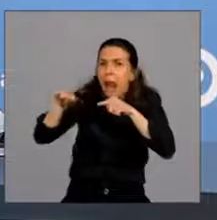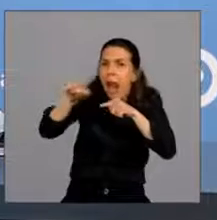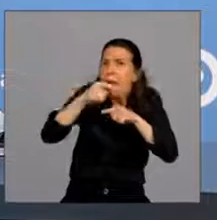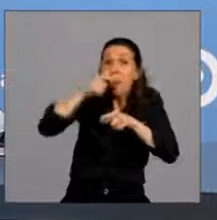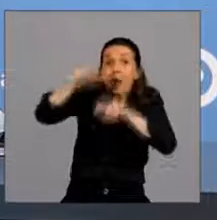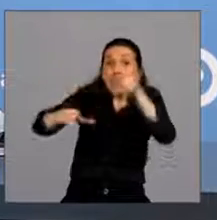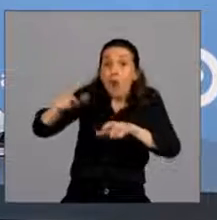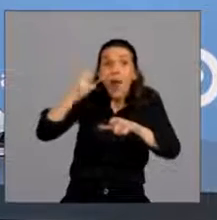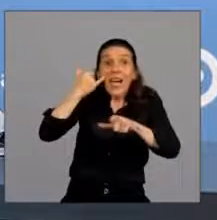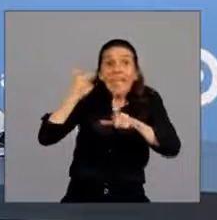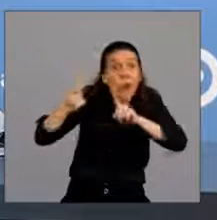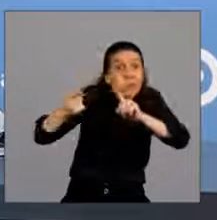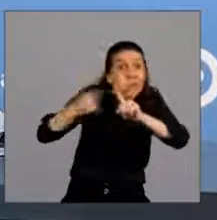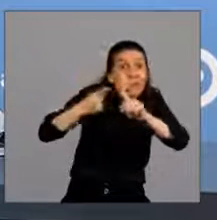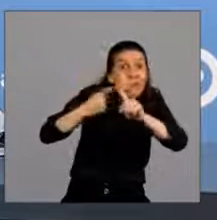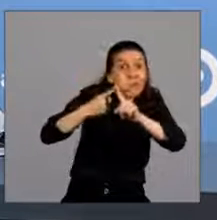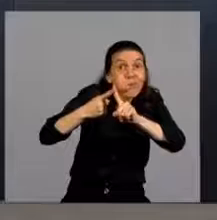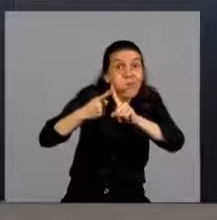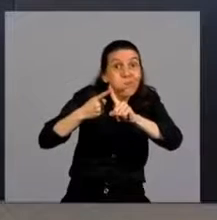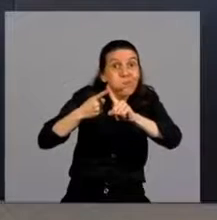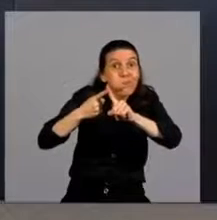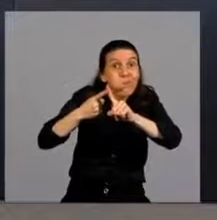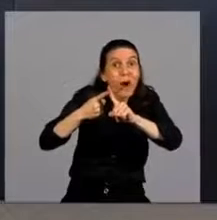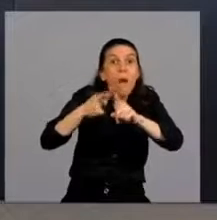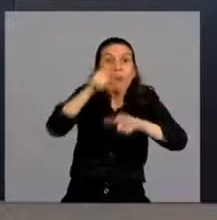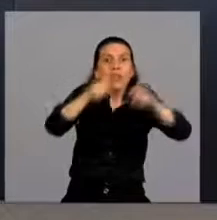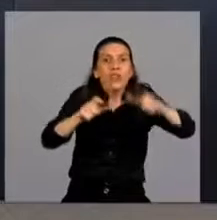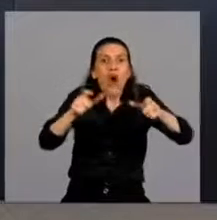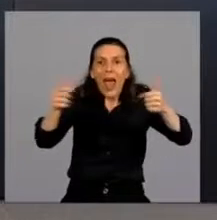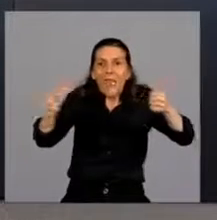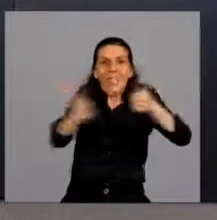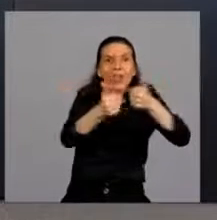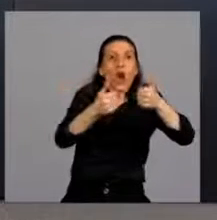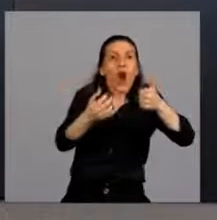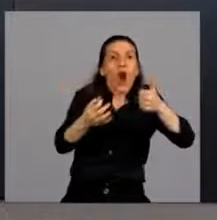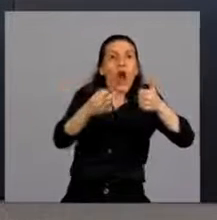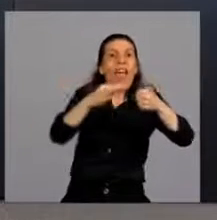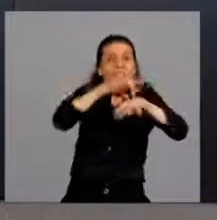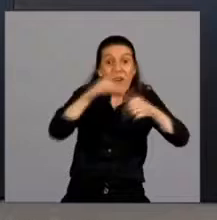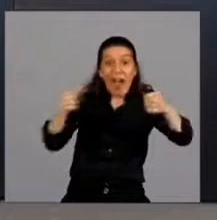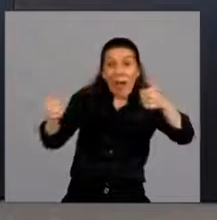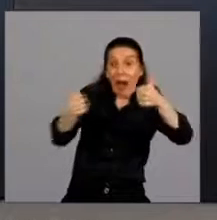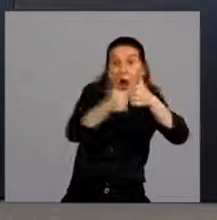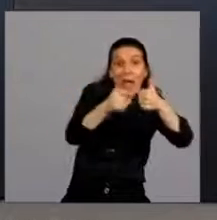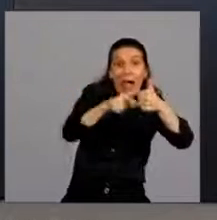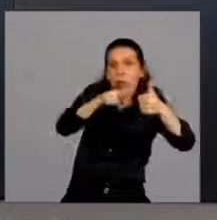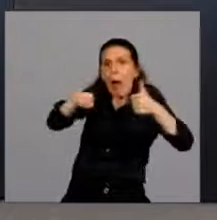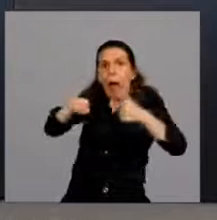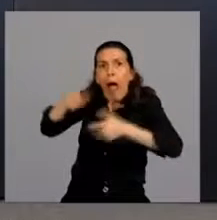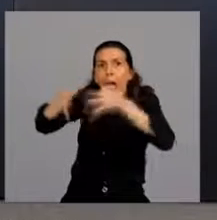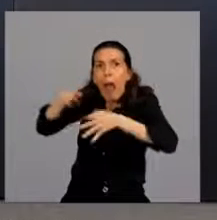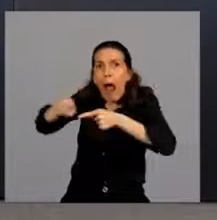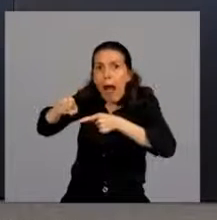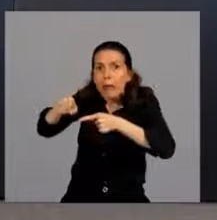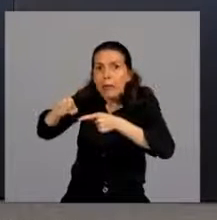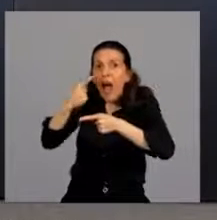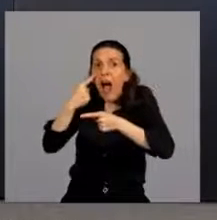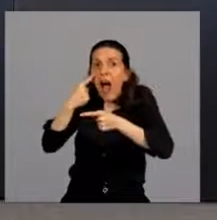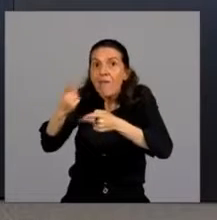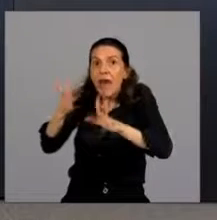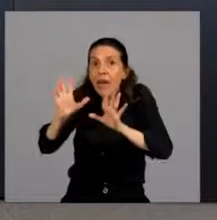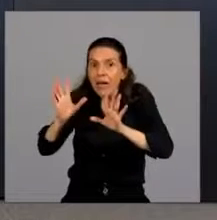en contacto estrecho con los contagiados. Gracias a eso, hoy hemos